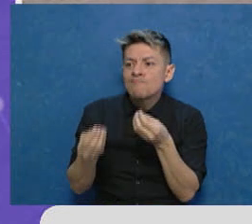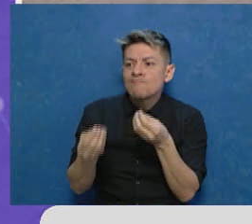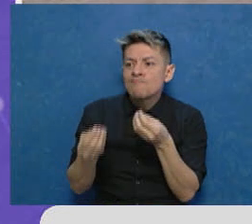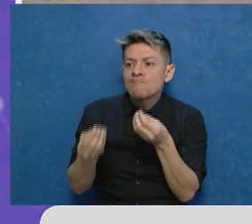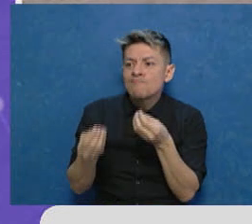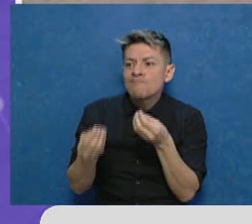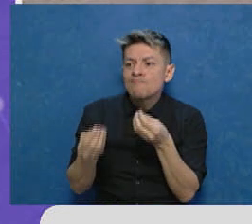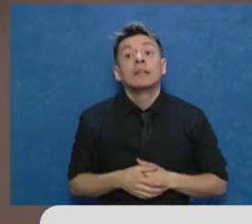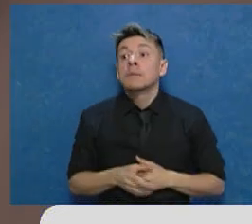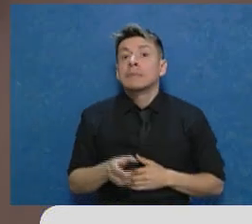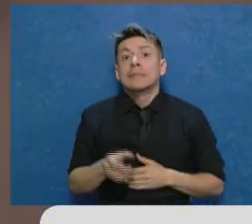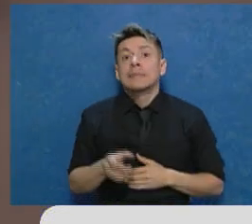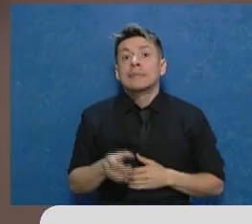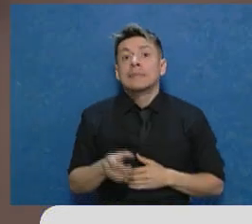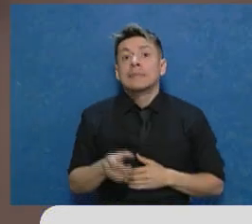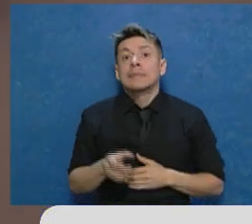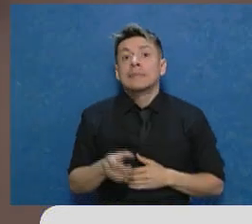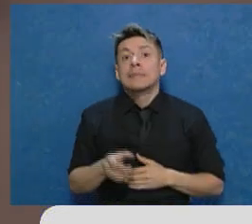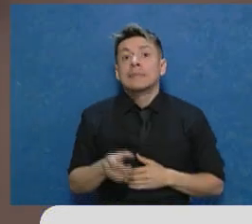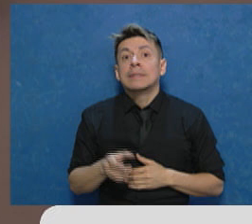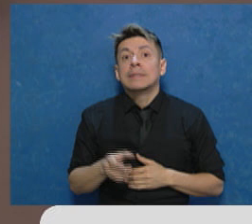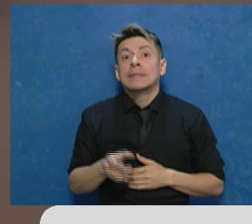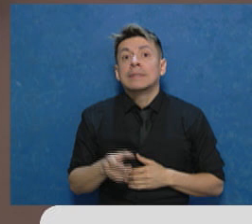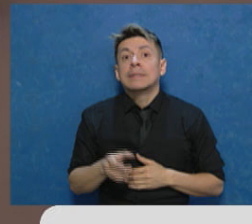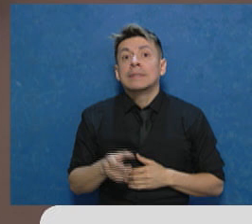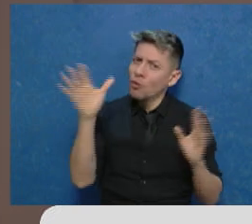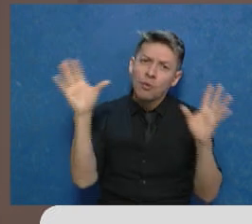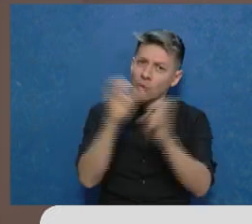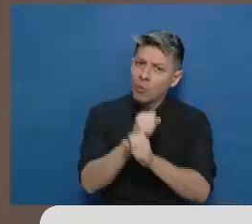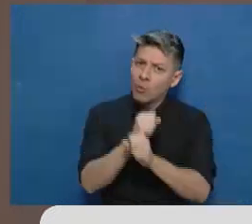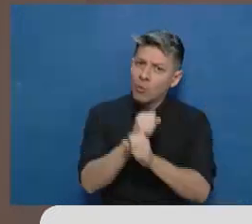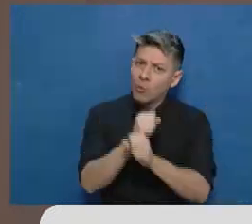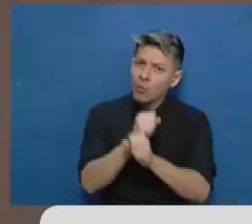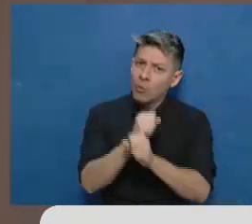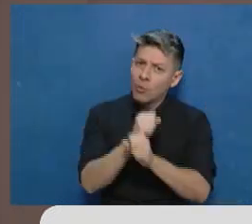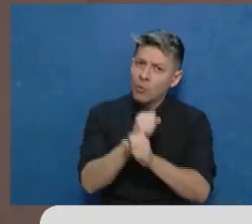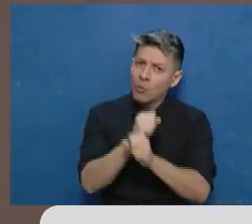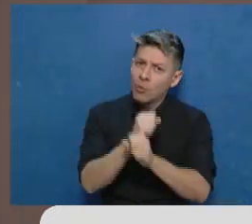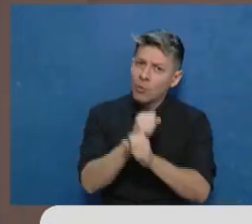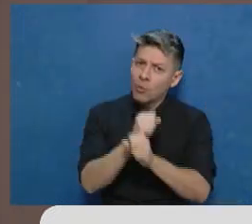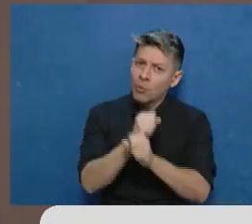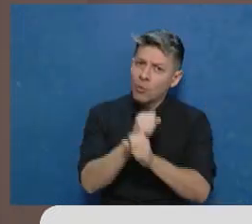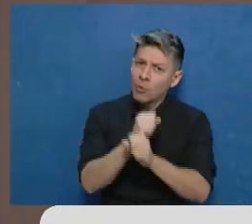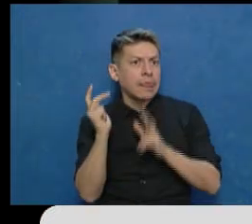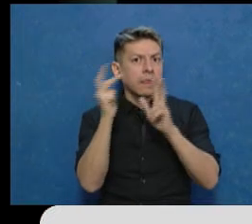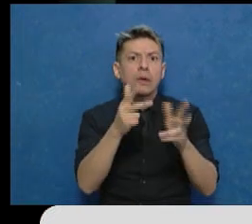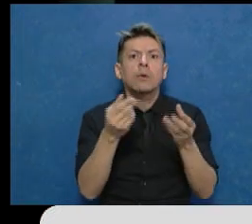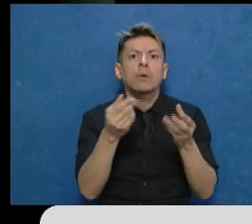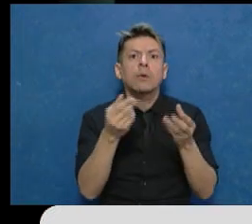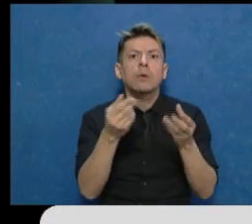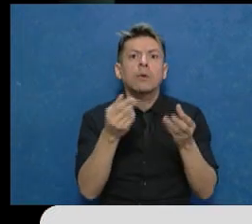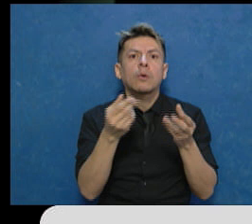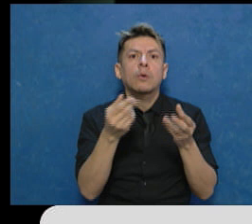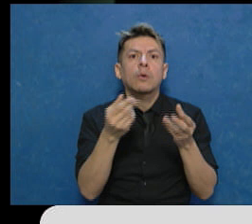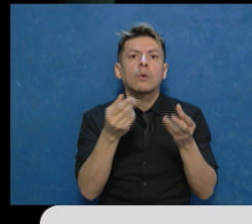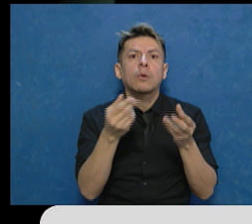si es que alguien alcanzó a ver algo. Lo que dice la hija de la señora Chamorro es que ella alcanzó